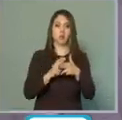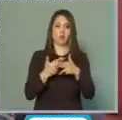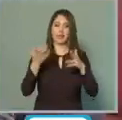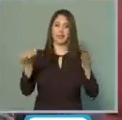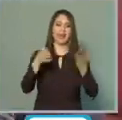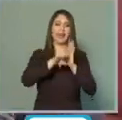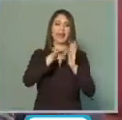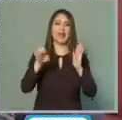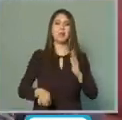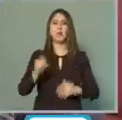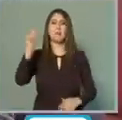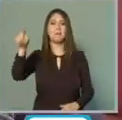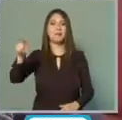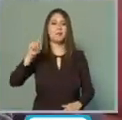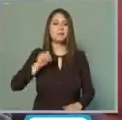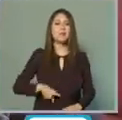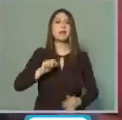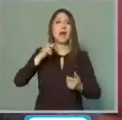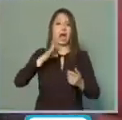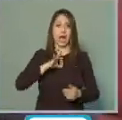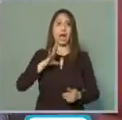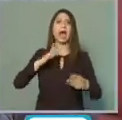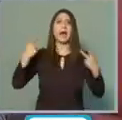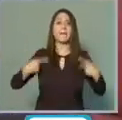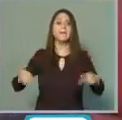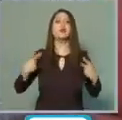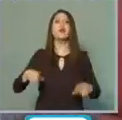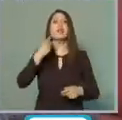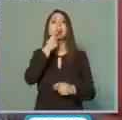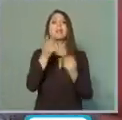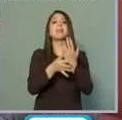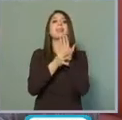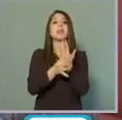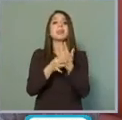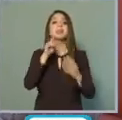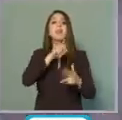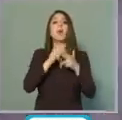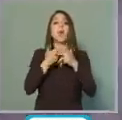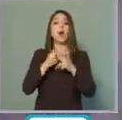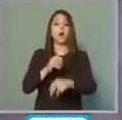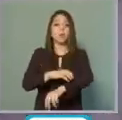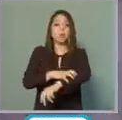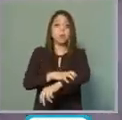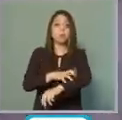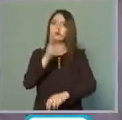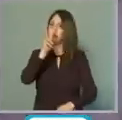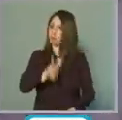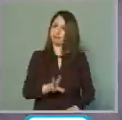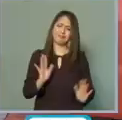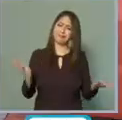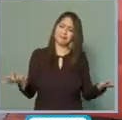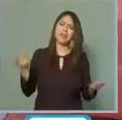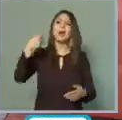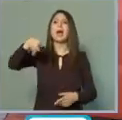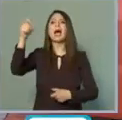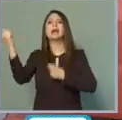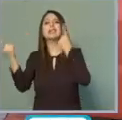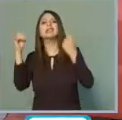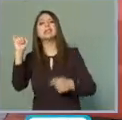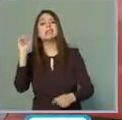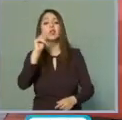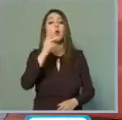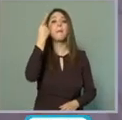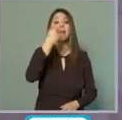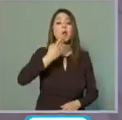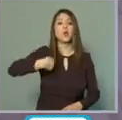sí literalmente lo de los huesos. De hueso que todo ancho. mundo, el hueso ancho. Yo era un mito lo del hueso No, ancho. efectivamente nosotros en consultorio